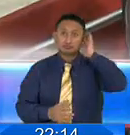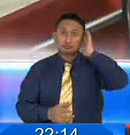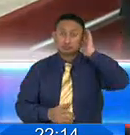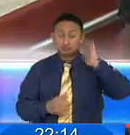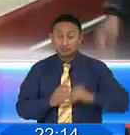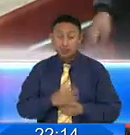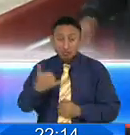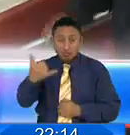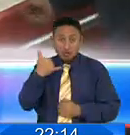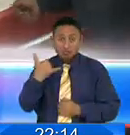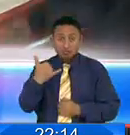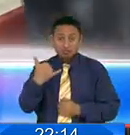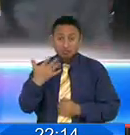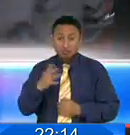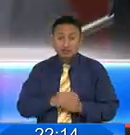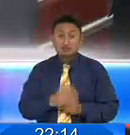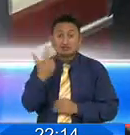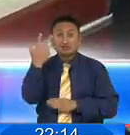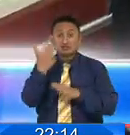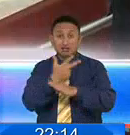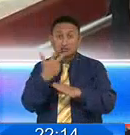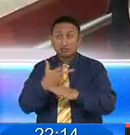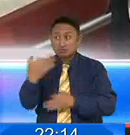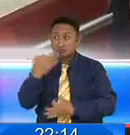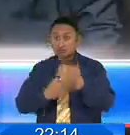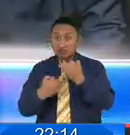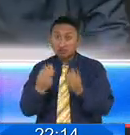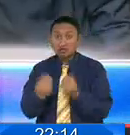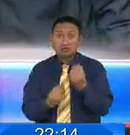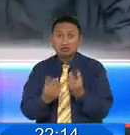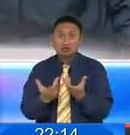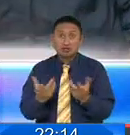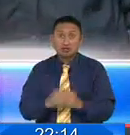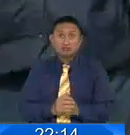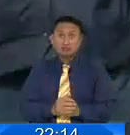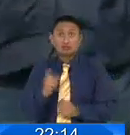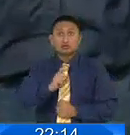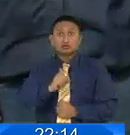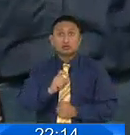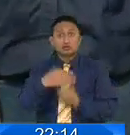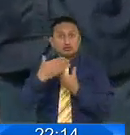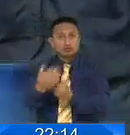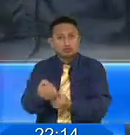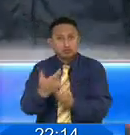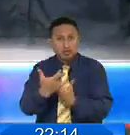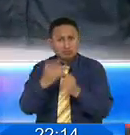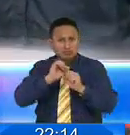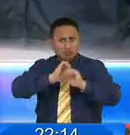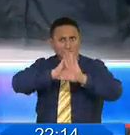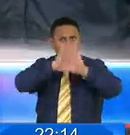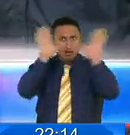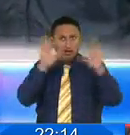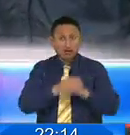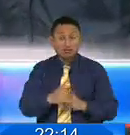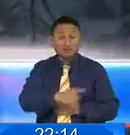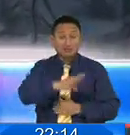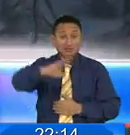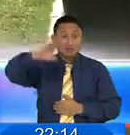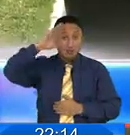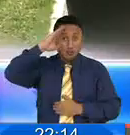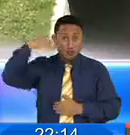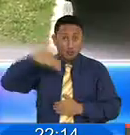yo vengo ya acercándome 3 veces, no me indican nada lo que tengo que hacer. Necesitamos una información más clara porque los guardias no saben.